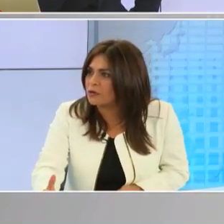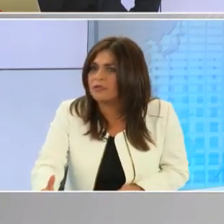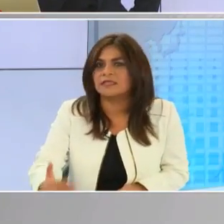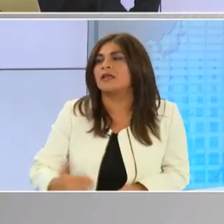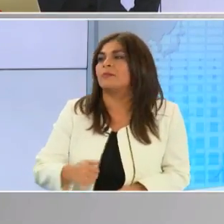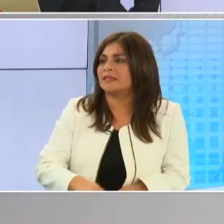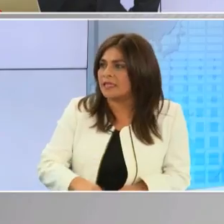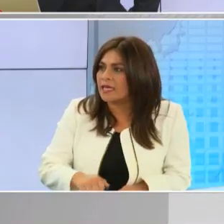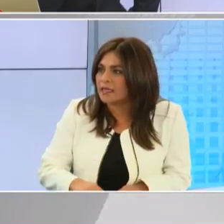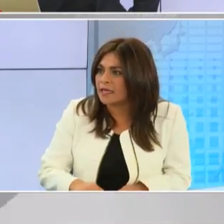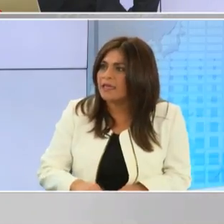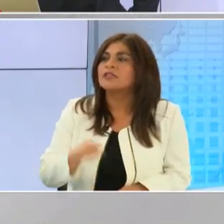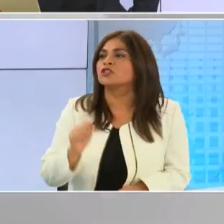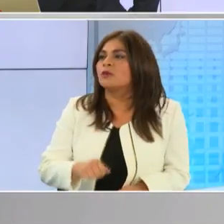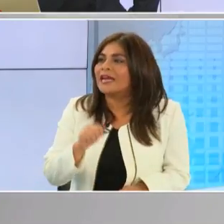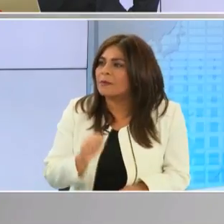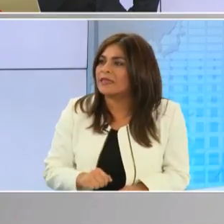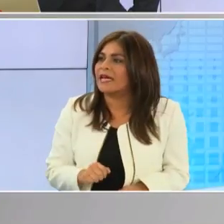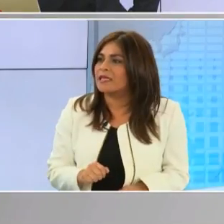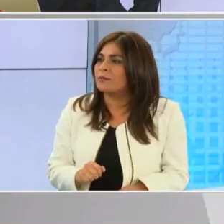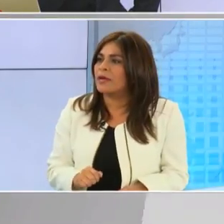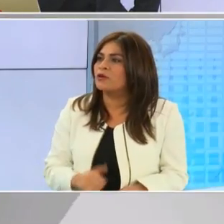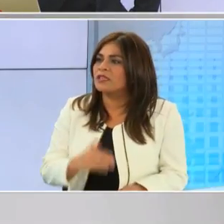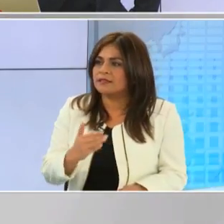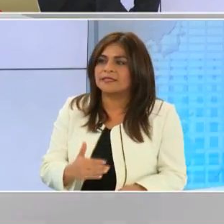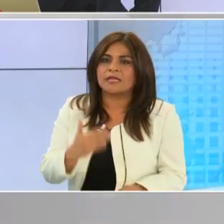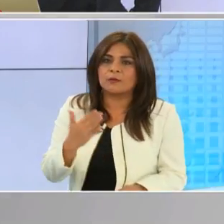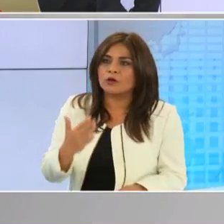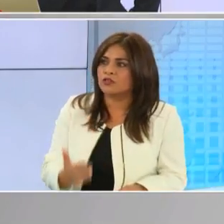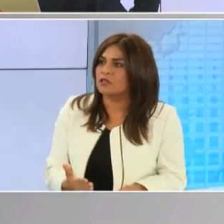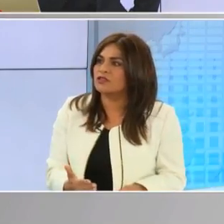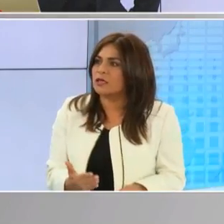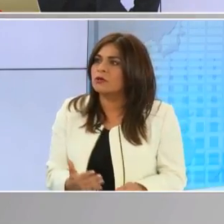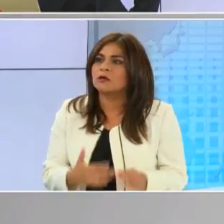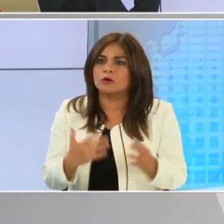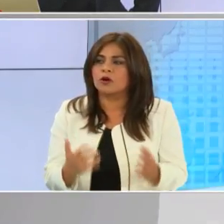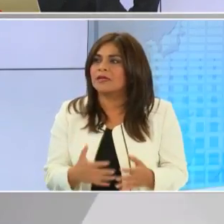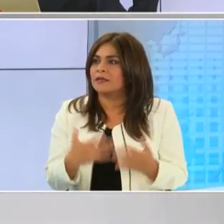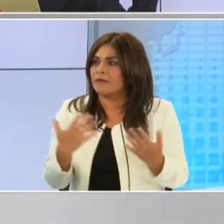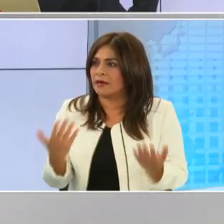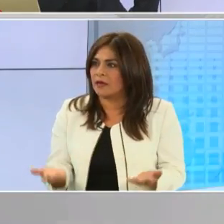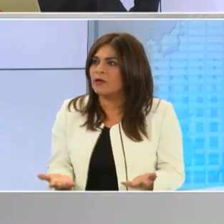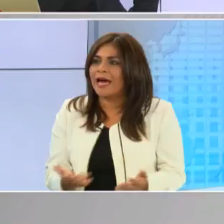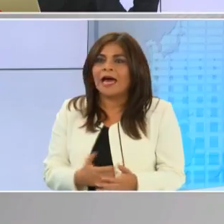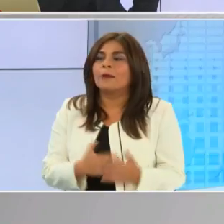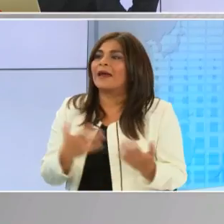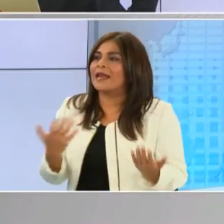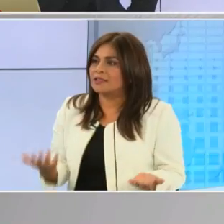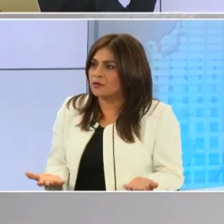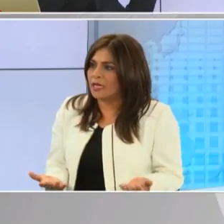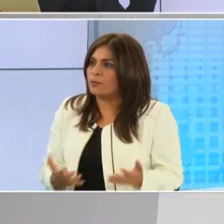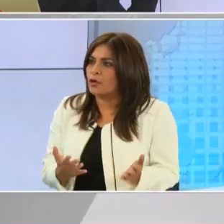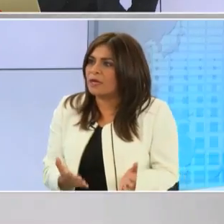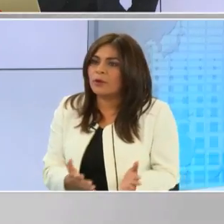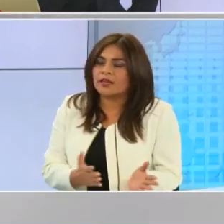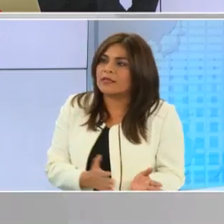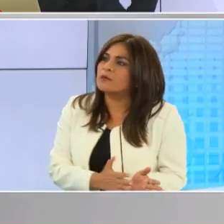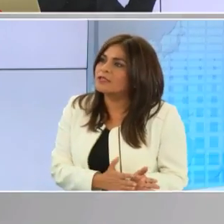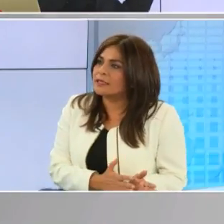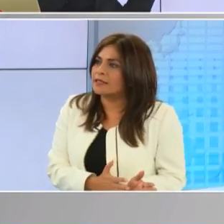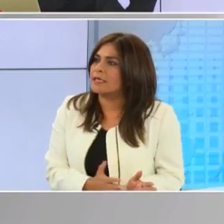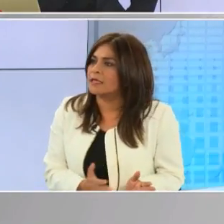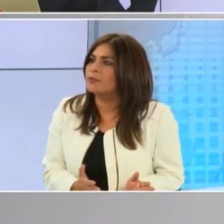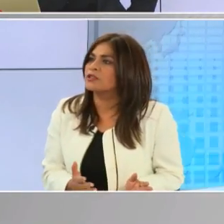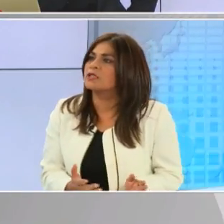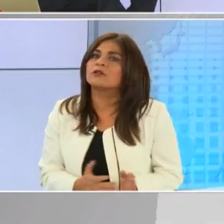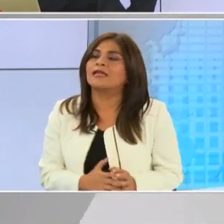de Gobierno y decirle: presidente, somos la capital del Perú y necesitamos que usted nos ayude con obras de envergadura para la ciudad. ¿Por qué? Porque tenemos